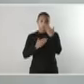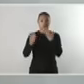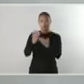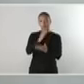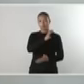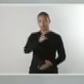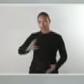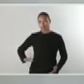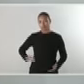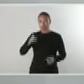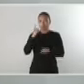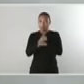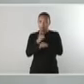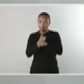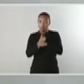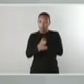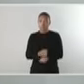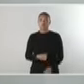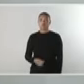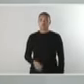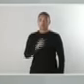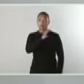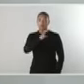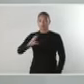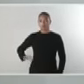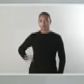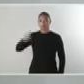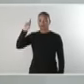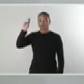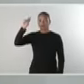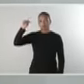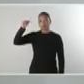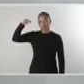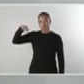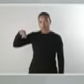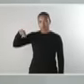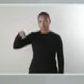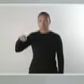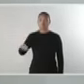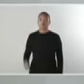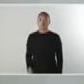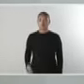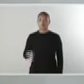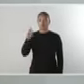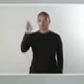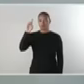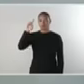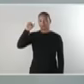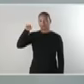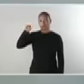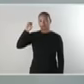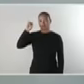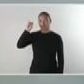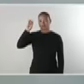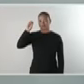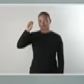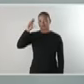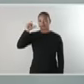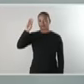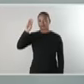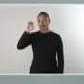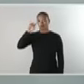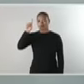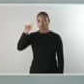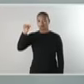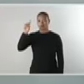en primer lugar tenemos al candidato del partido Acción Nacional Francisco Javier García